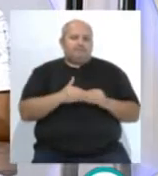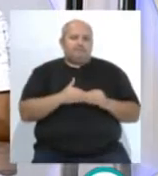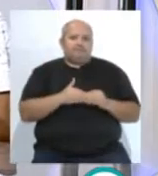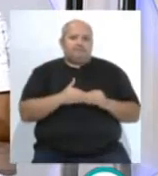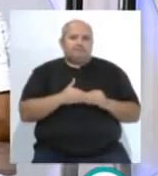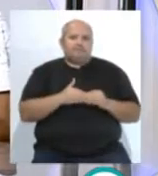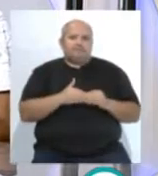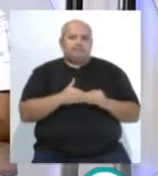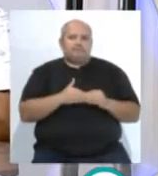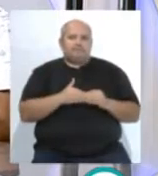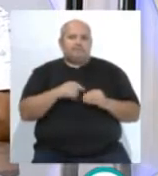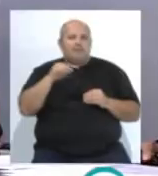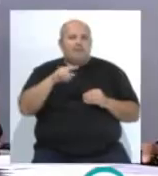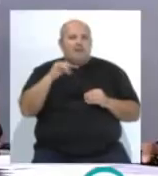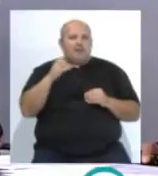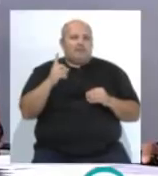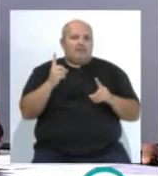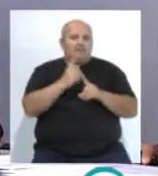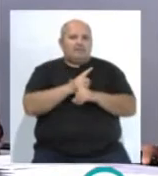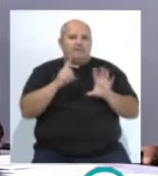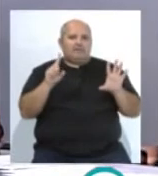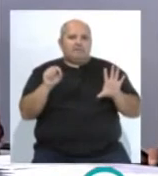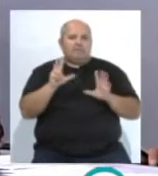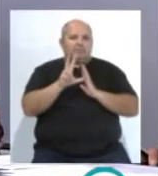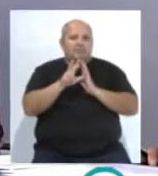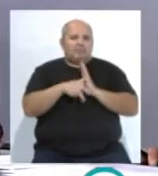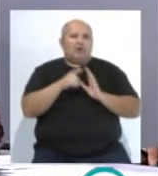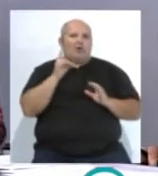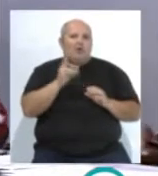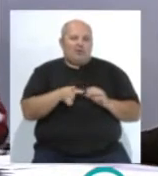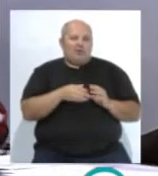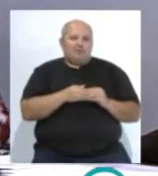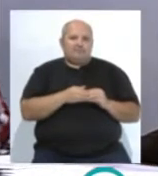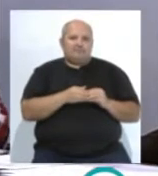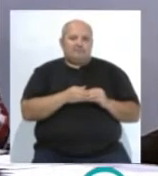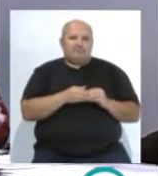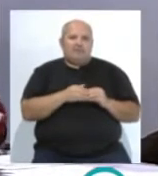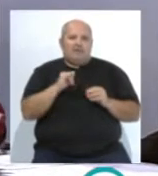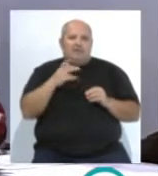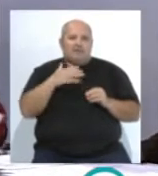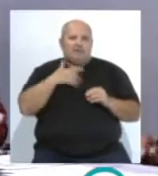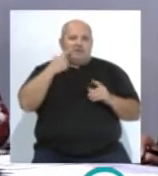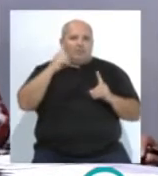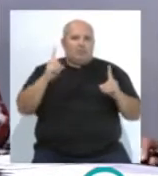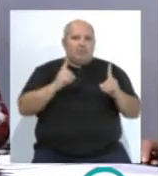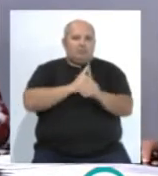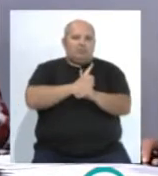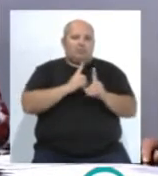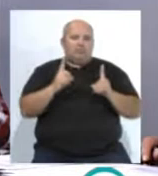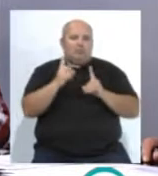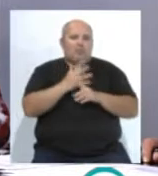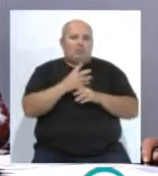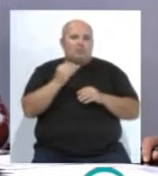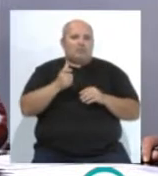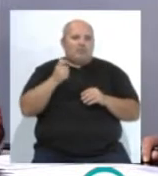Salvi. La verdad que también Keche entró y a los seis minutos en el campo hizo el gol, ¿no? Ese Keche entró, Salvi bajó, entonces no hubo